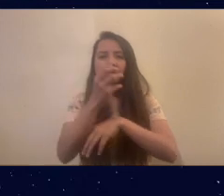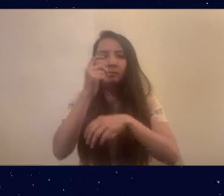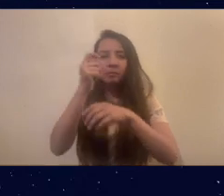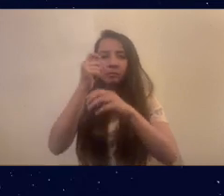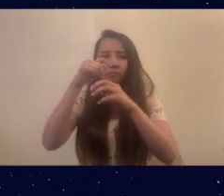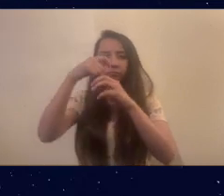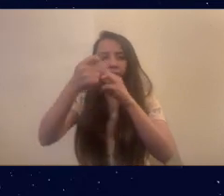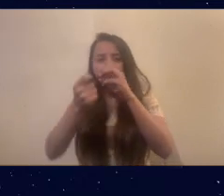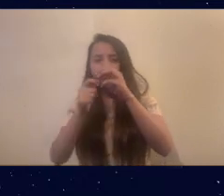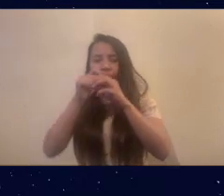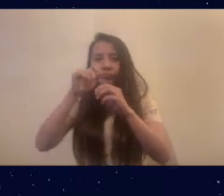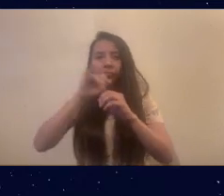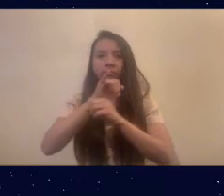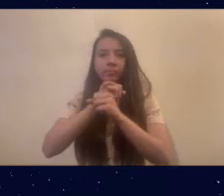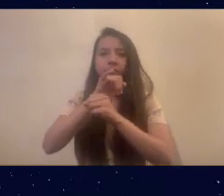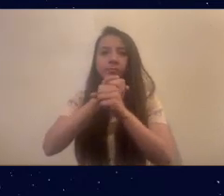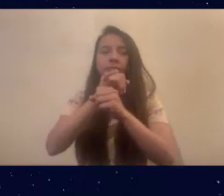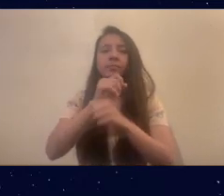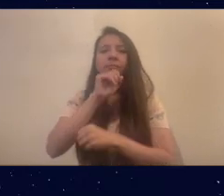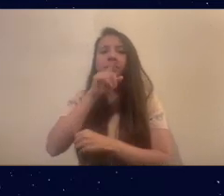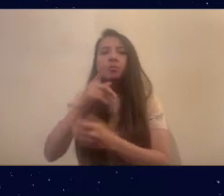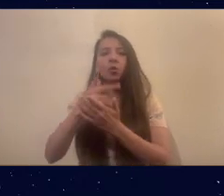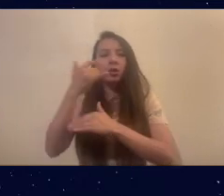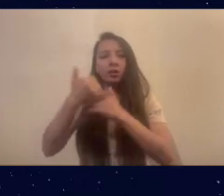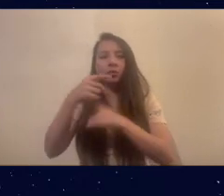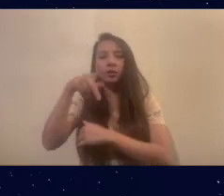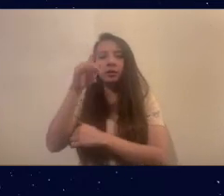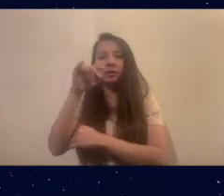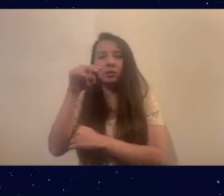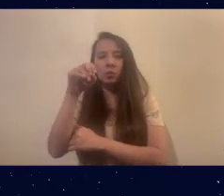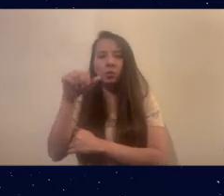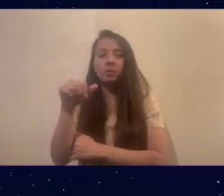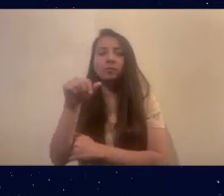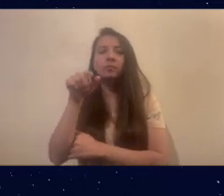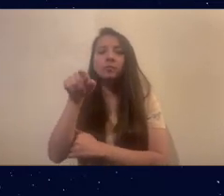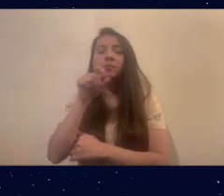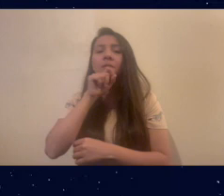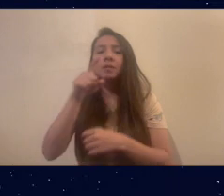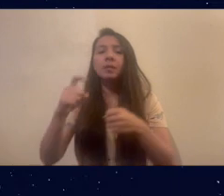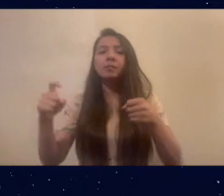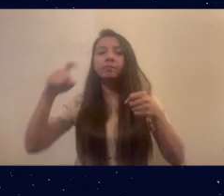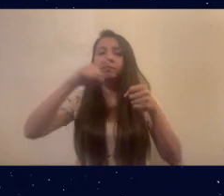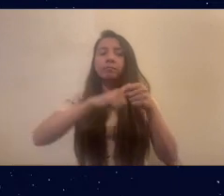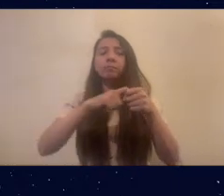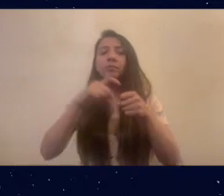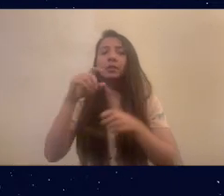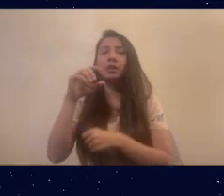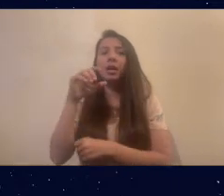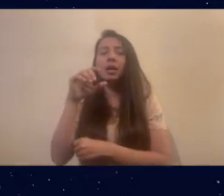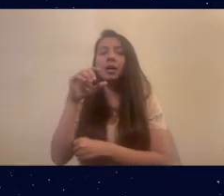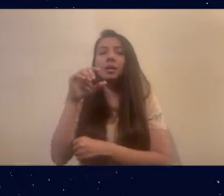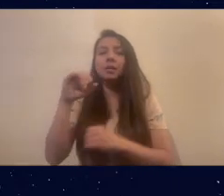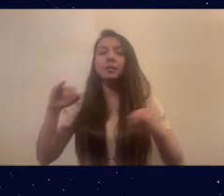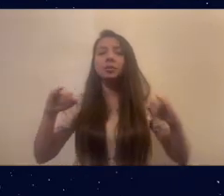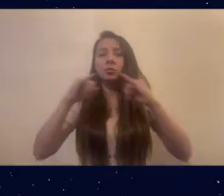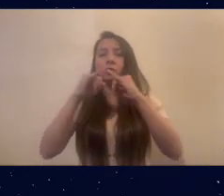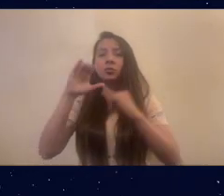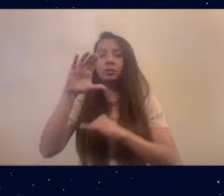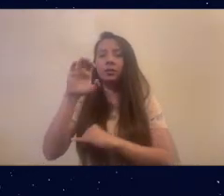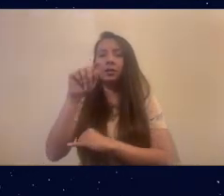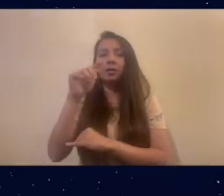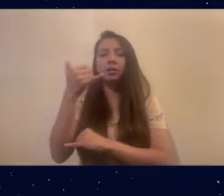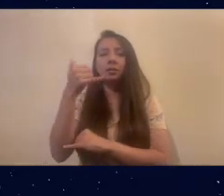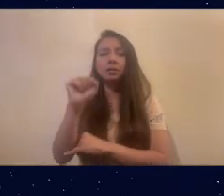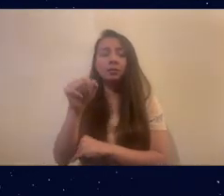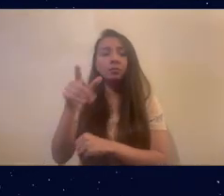el desarrollo del proyecto Quinoa. Además, ha sido científica afiliada a SETI, al